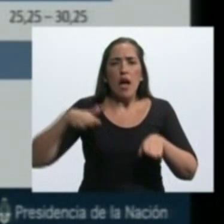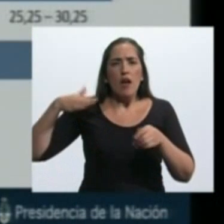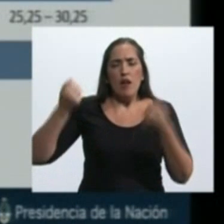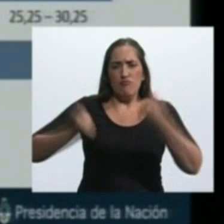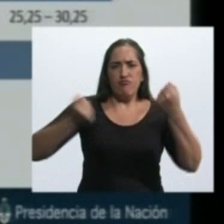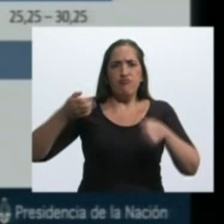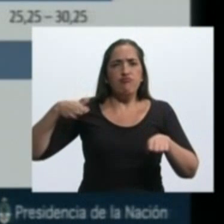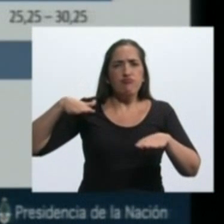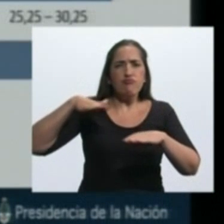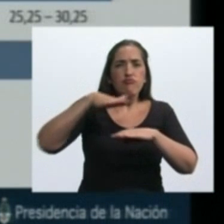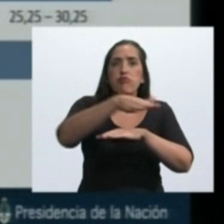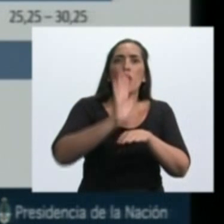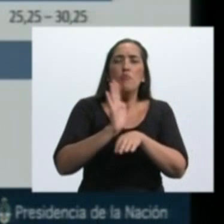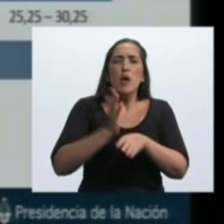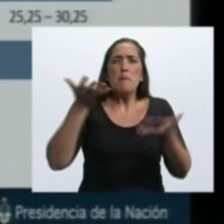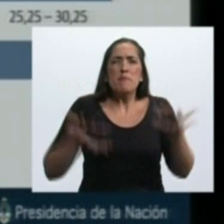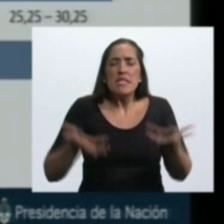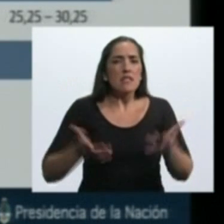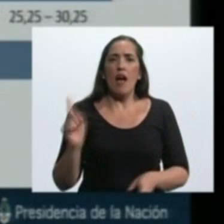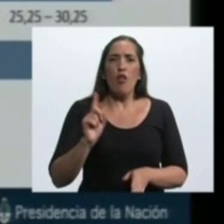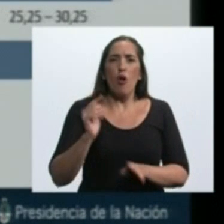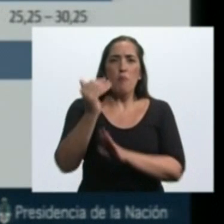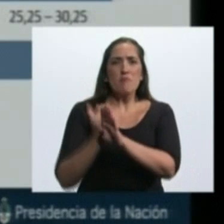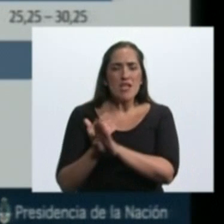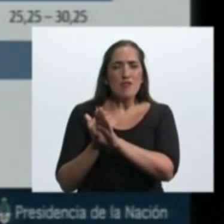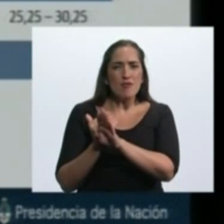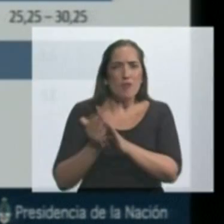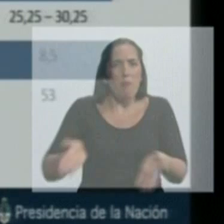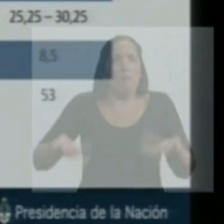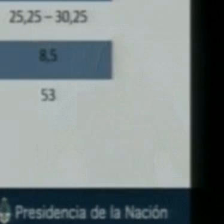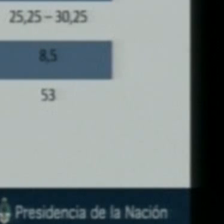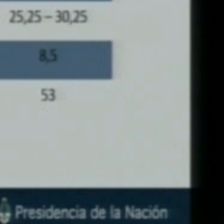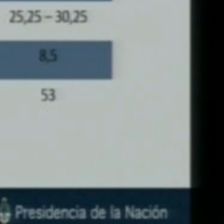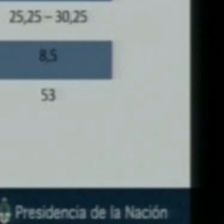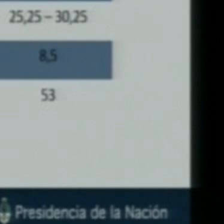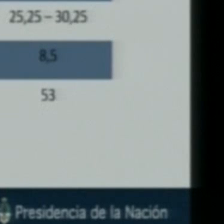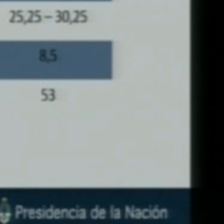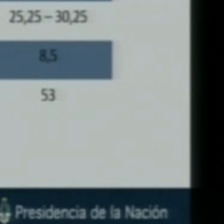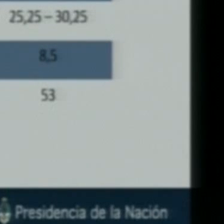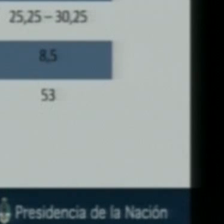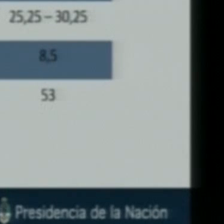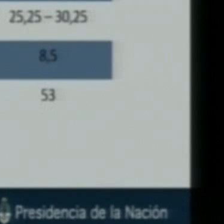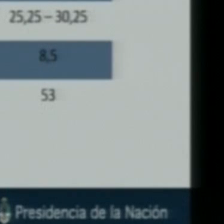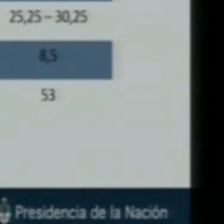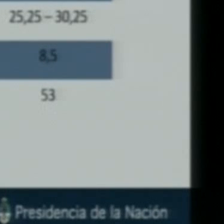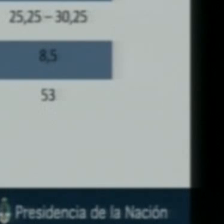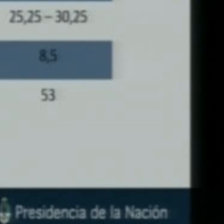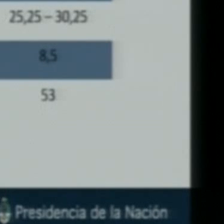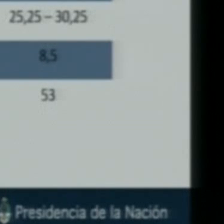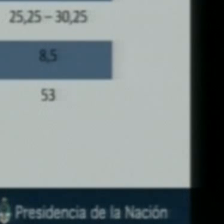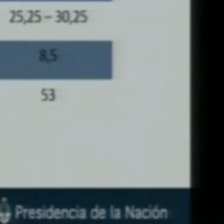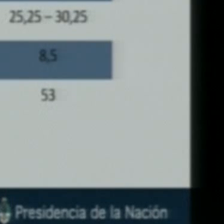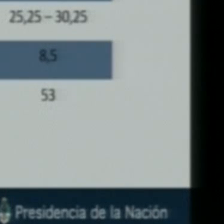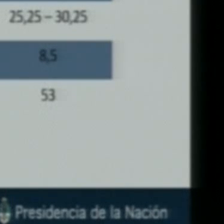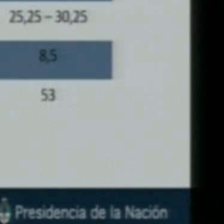8 toneladas y media. Por ejemplo, para que tengan una idea, en Australia el